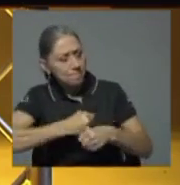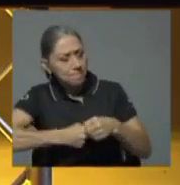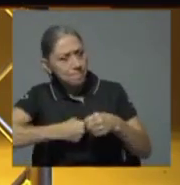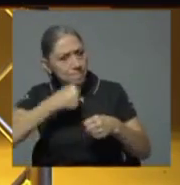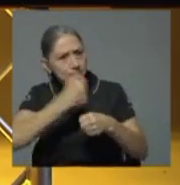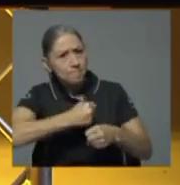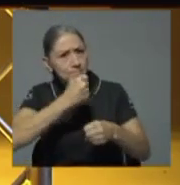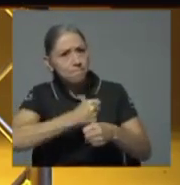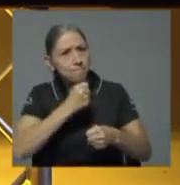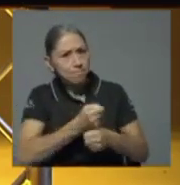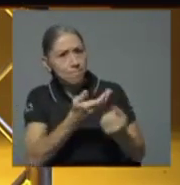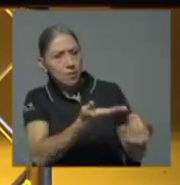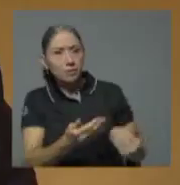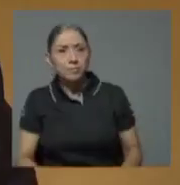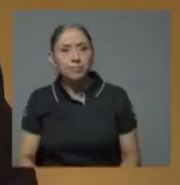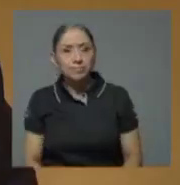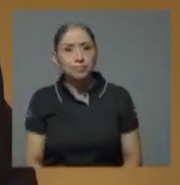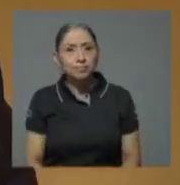tareas.